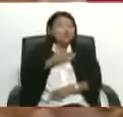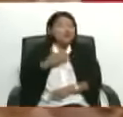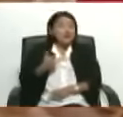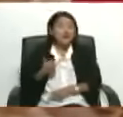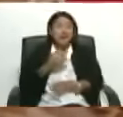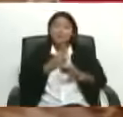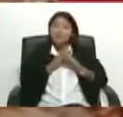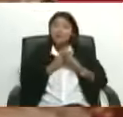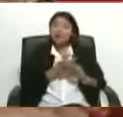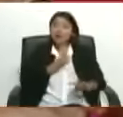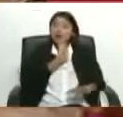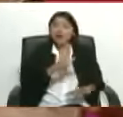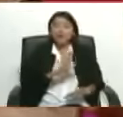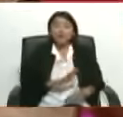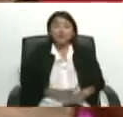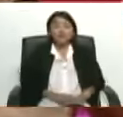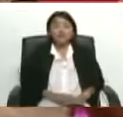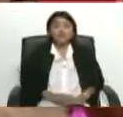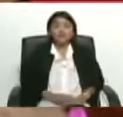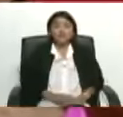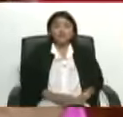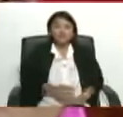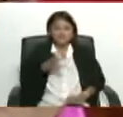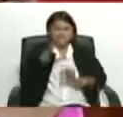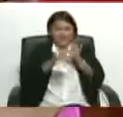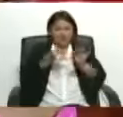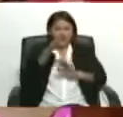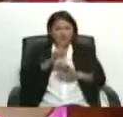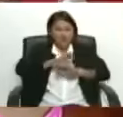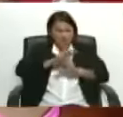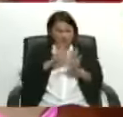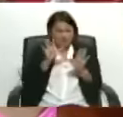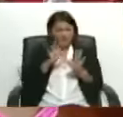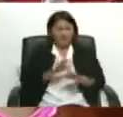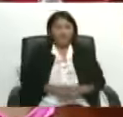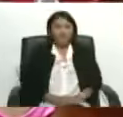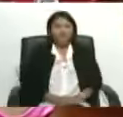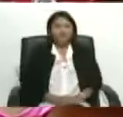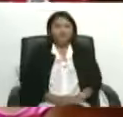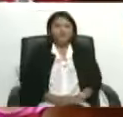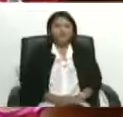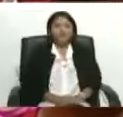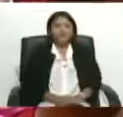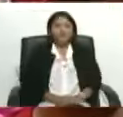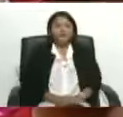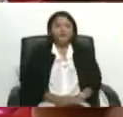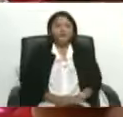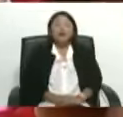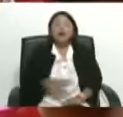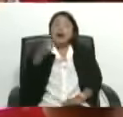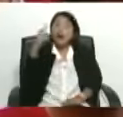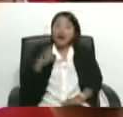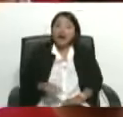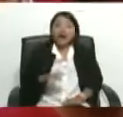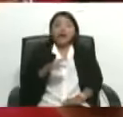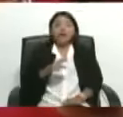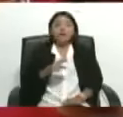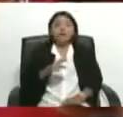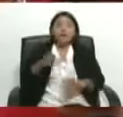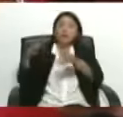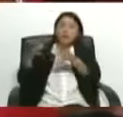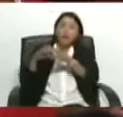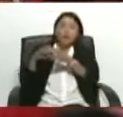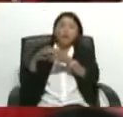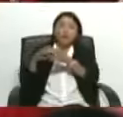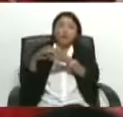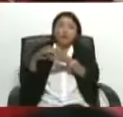obligada. ¿Me explico bien lo que quiero decir? Si nosotros tenemos una UPAS